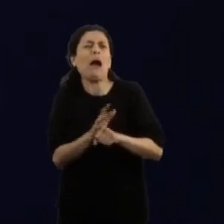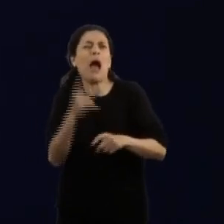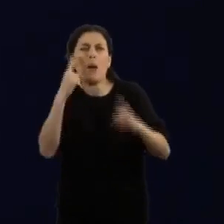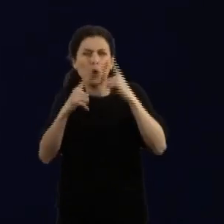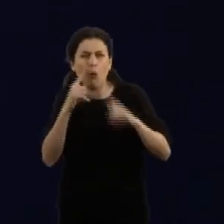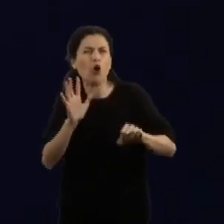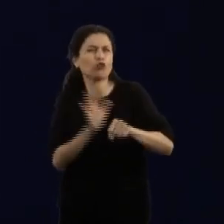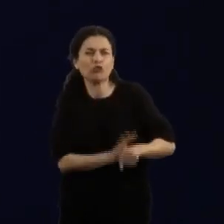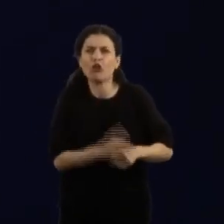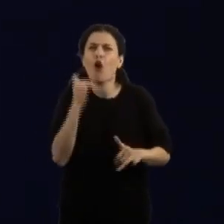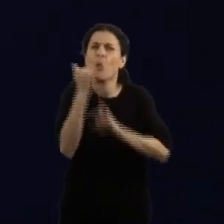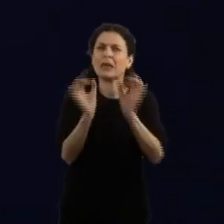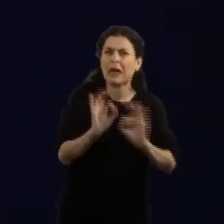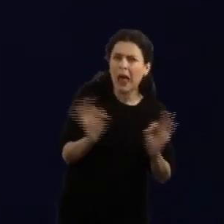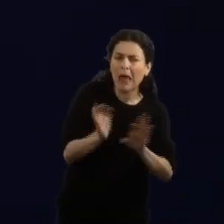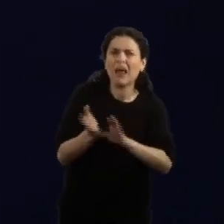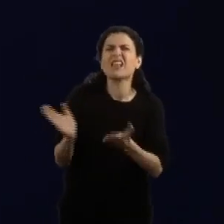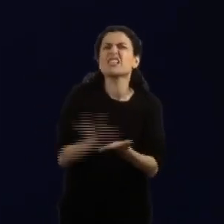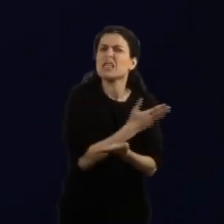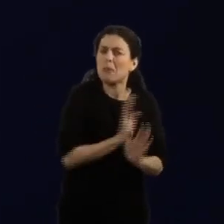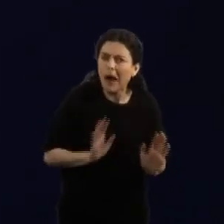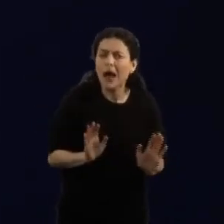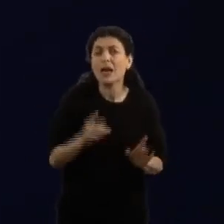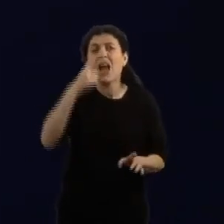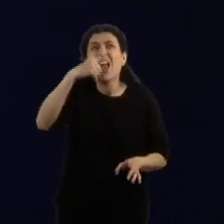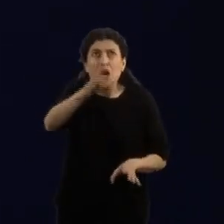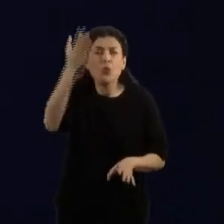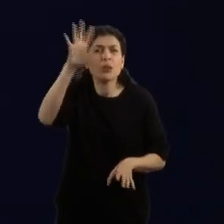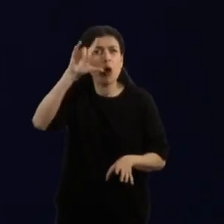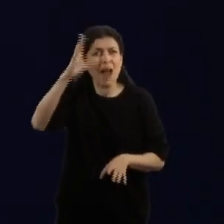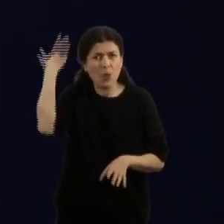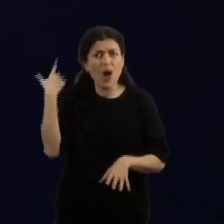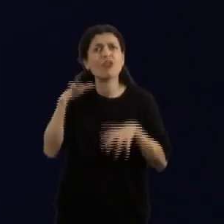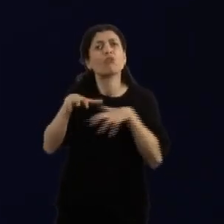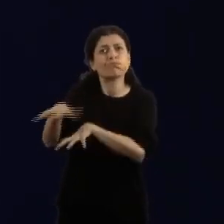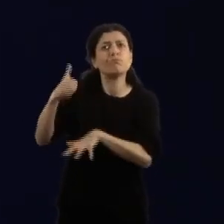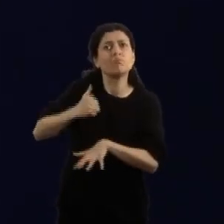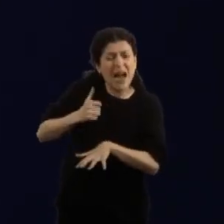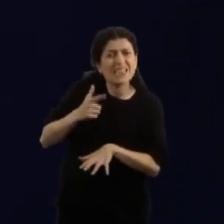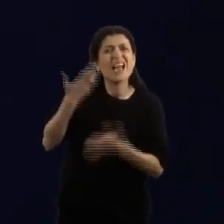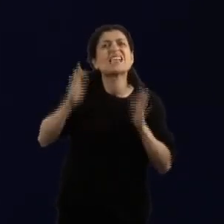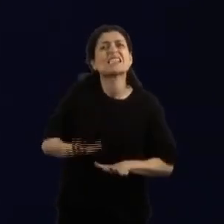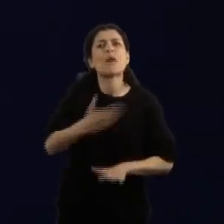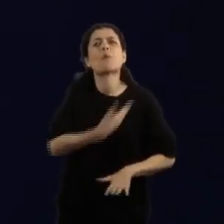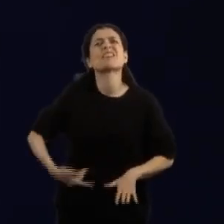que el último desfile que hubo de magnitudes, si se quiere, similares, había sido en el gobierno de Macri.